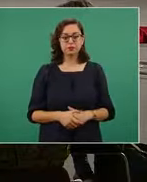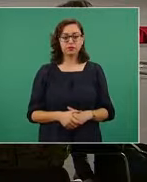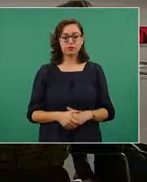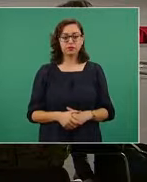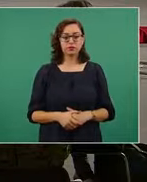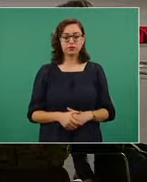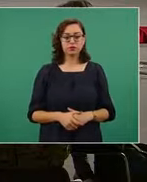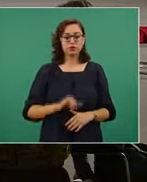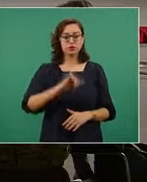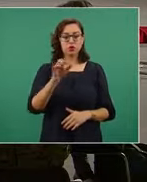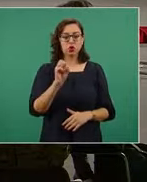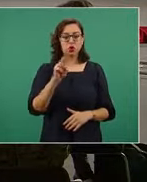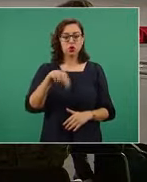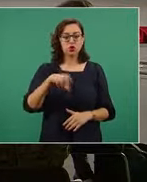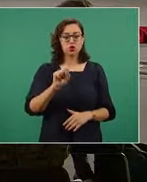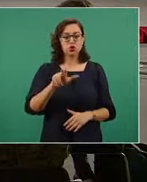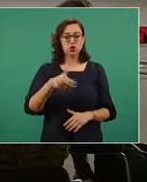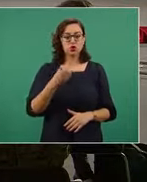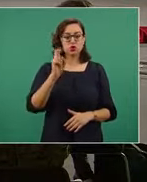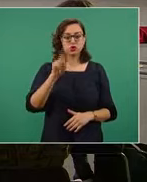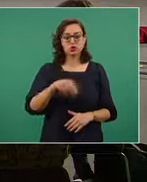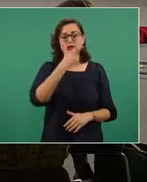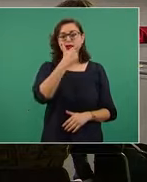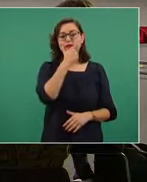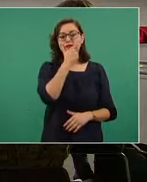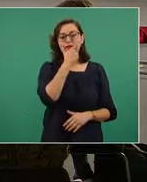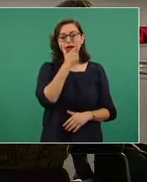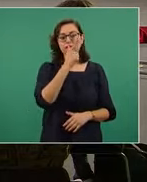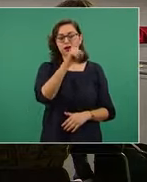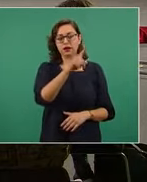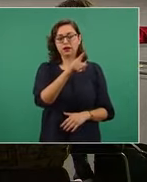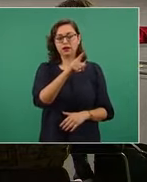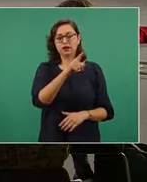Boris Johnson, del Reino Unido,